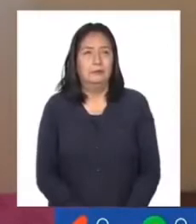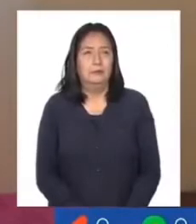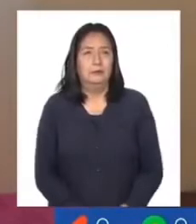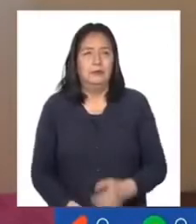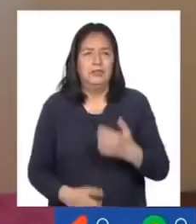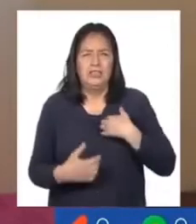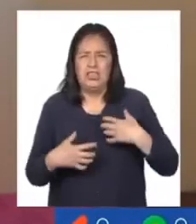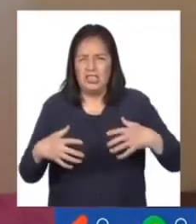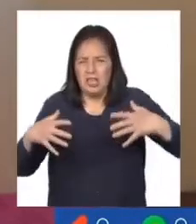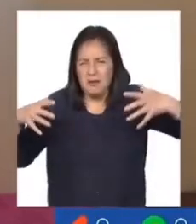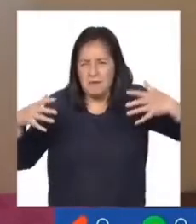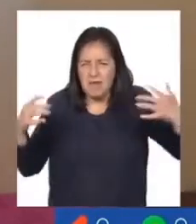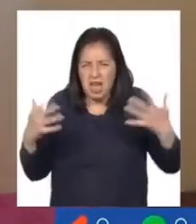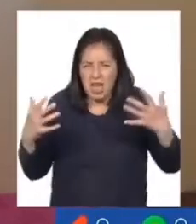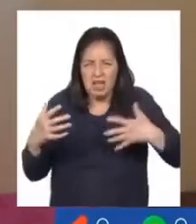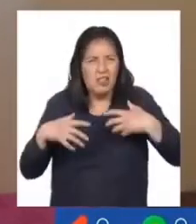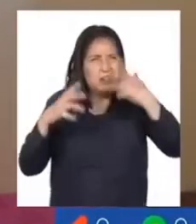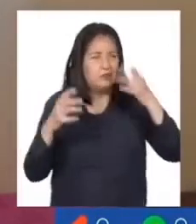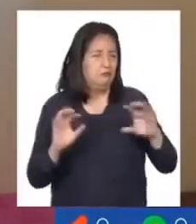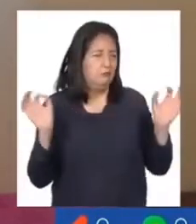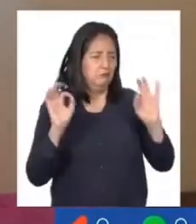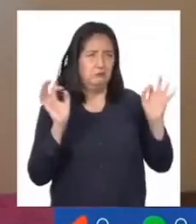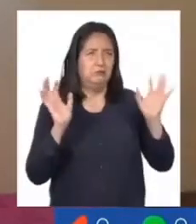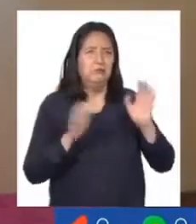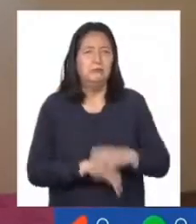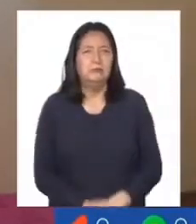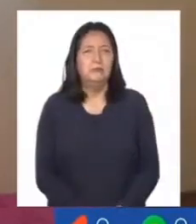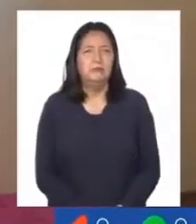le tiene miedo al monstruo verde? ¡Nadie!